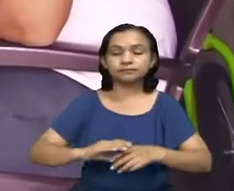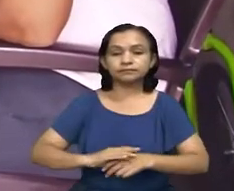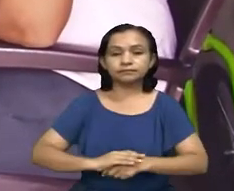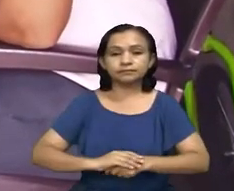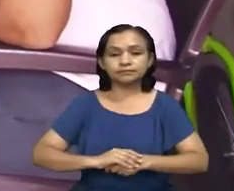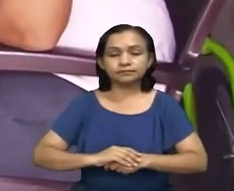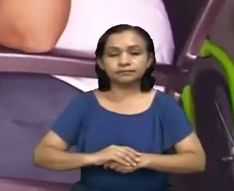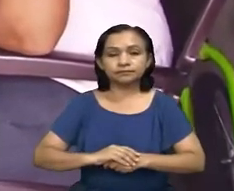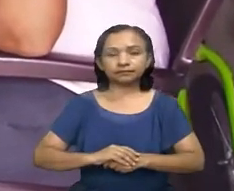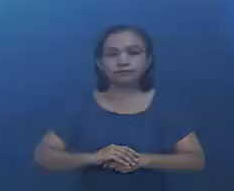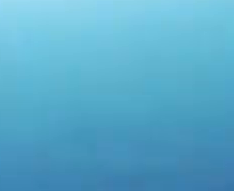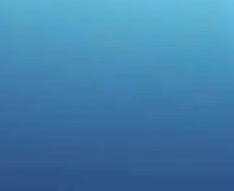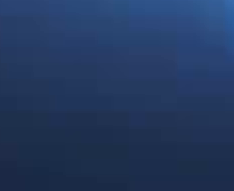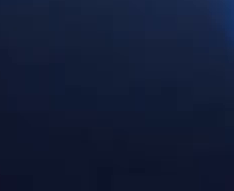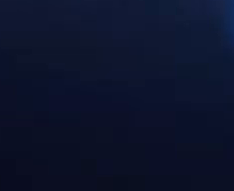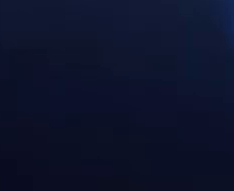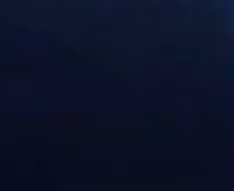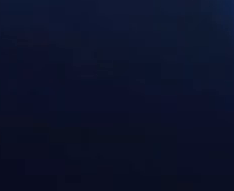Liz Escoto.